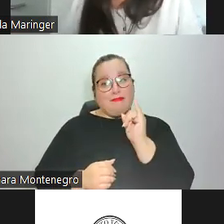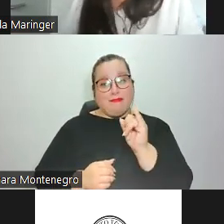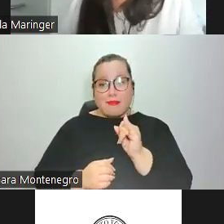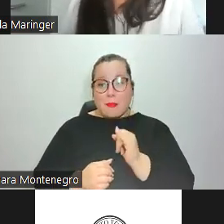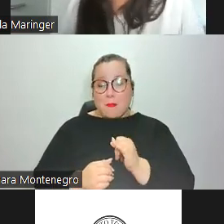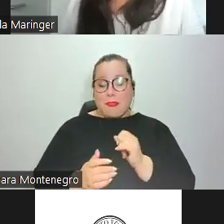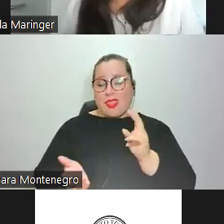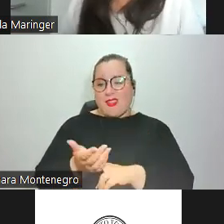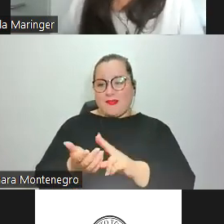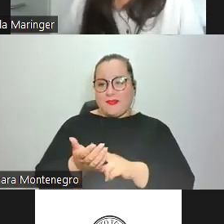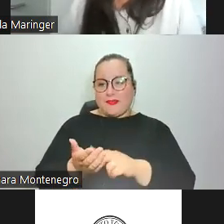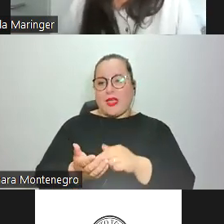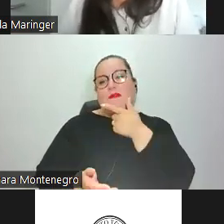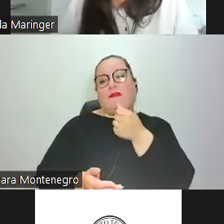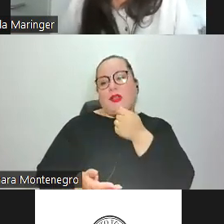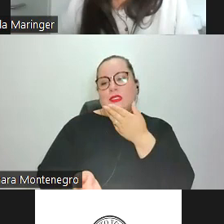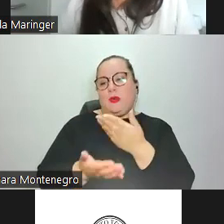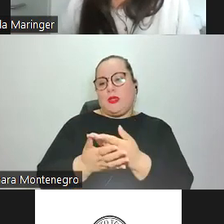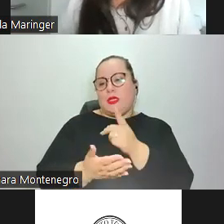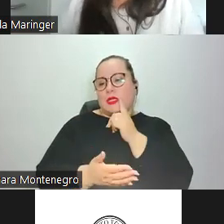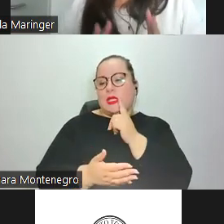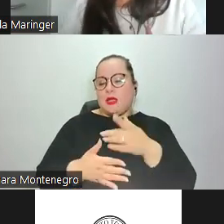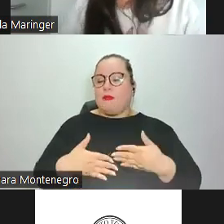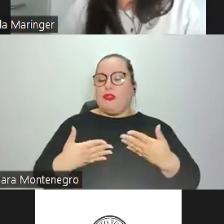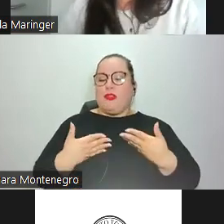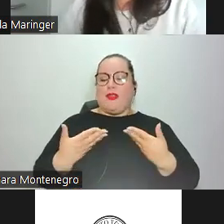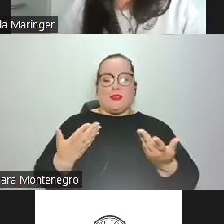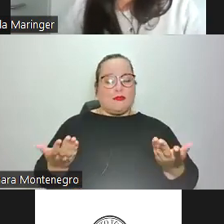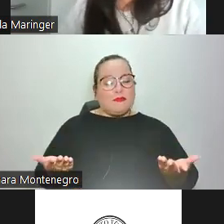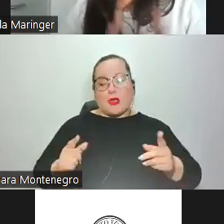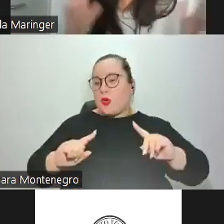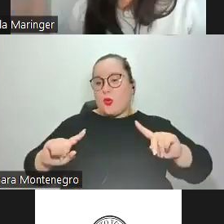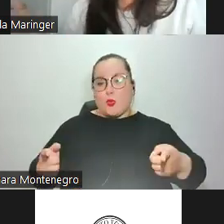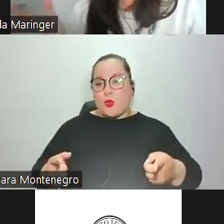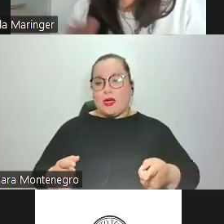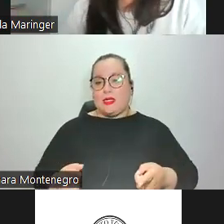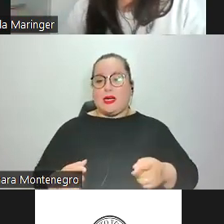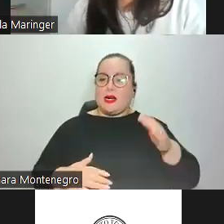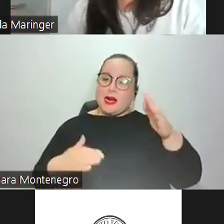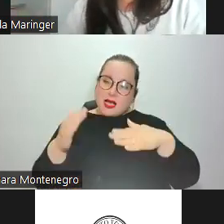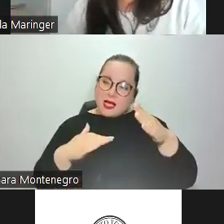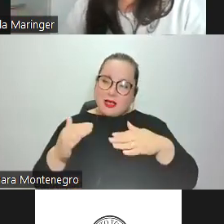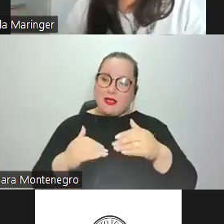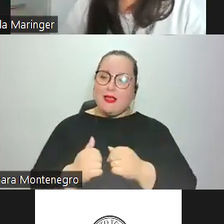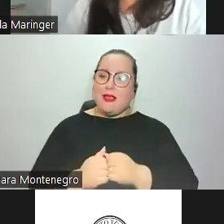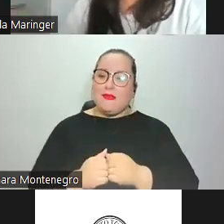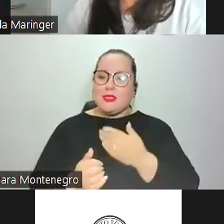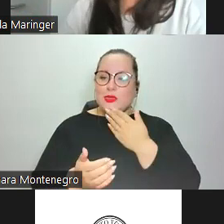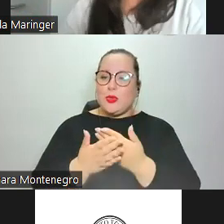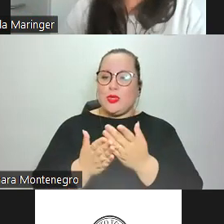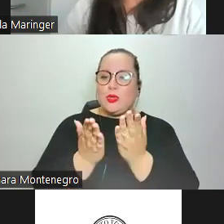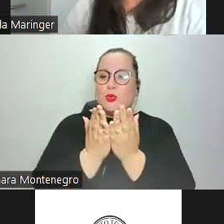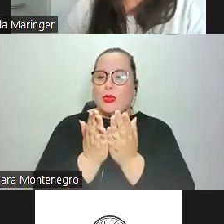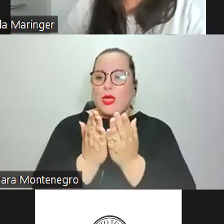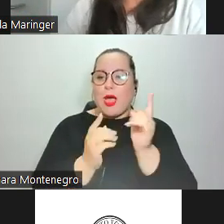que es mucho más fácil cuando tenemos la motivación. Sin embargo, esto es, yo digo, a veces cuando estamos estudiando, hay